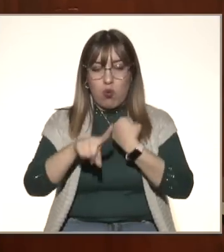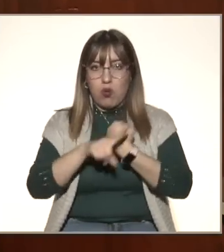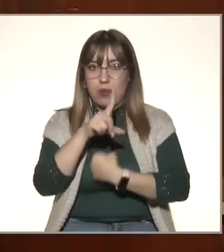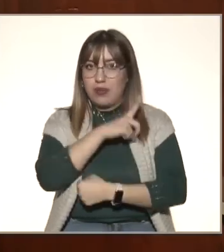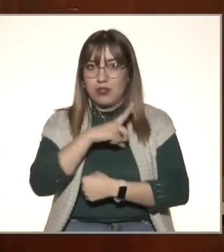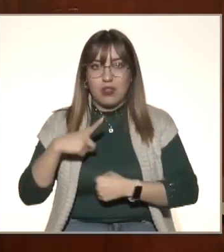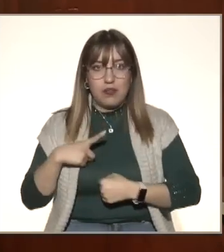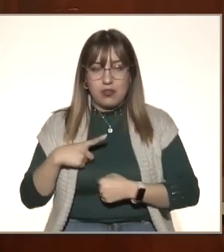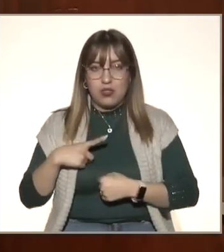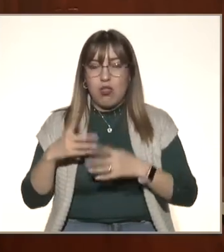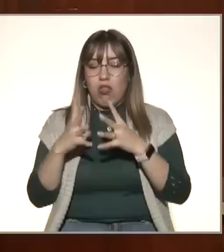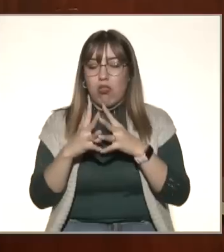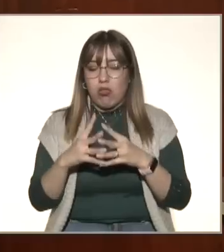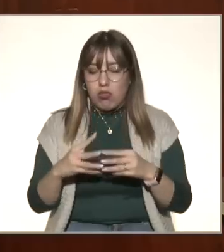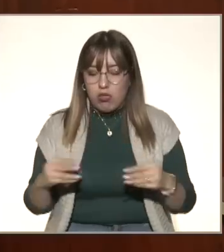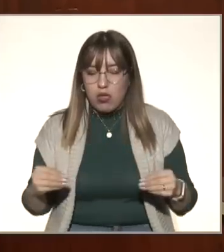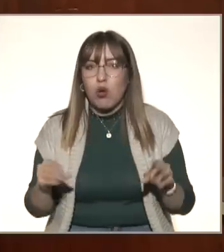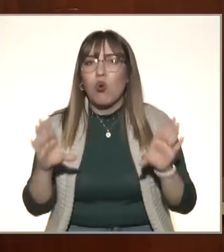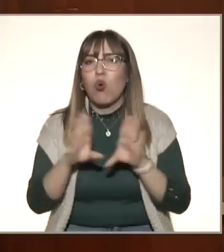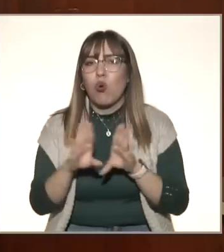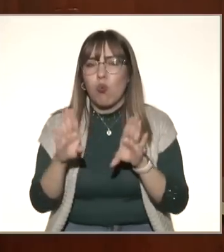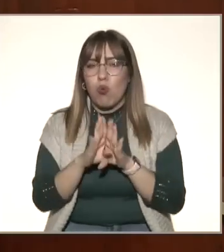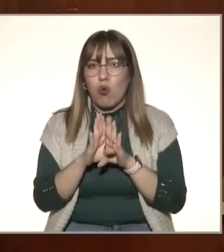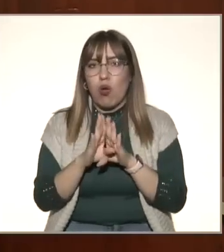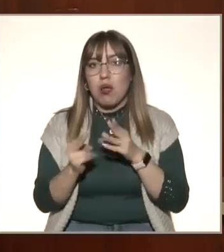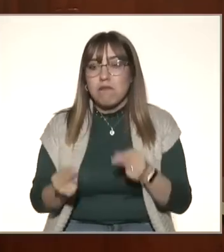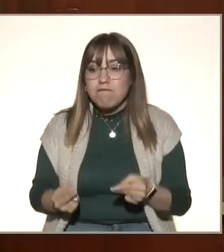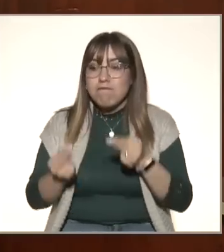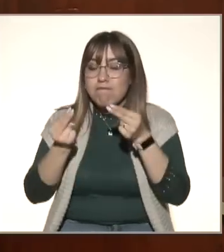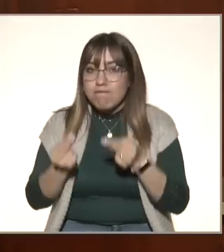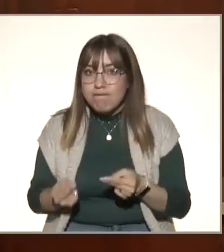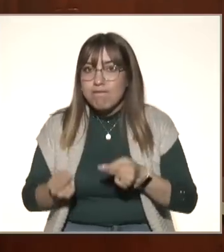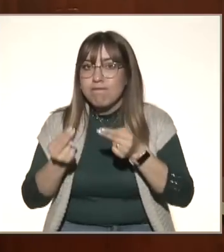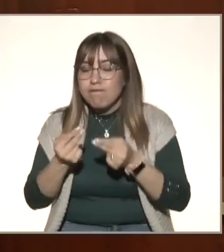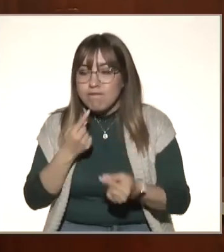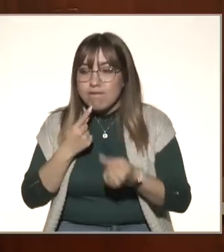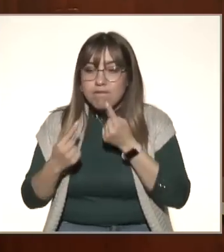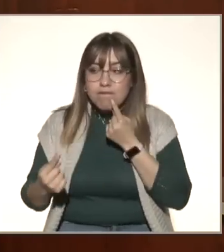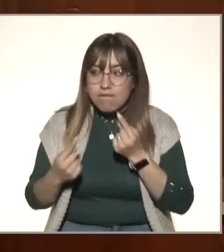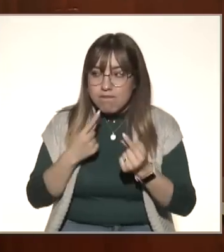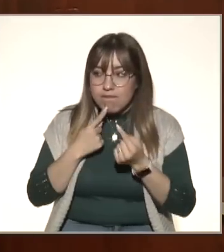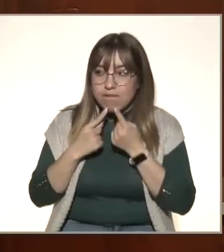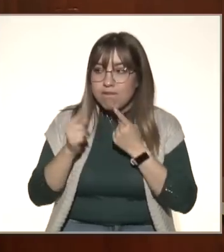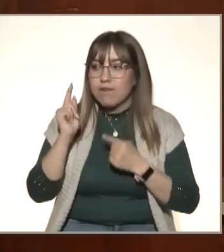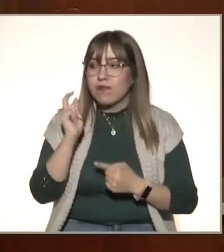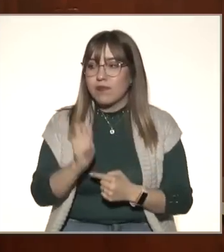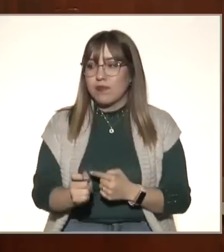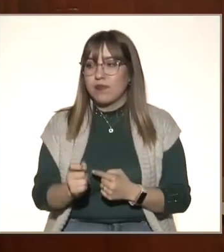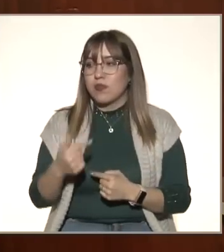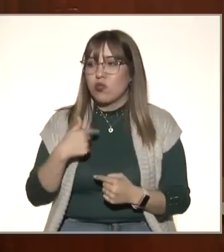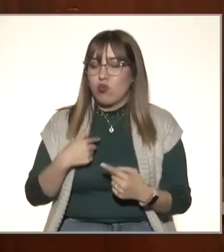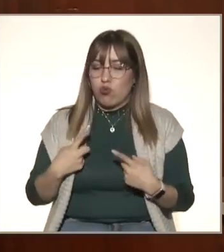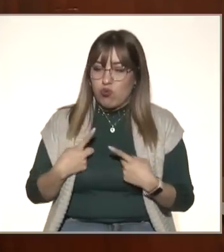negociar de una u otra manera. Y negociar es dar y ceder,